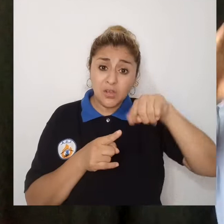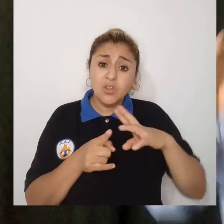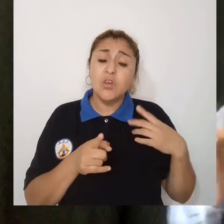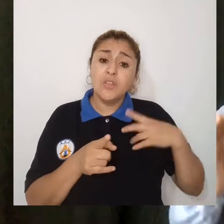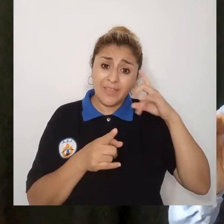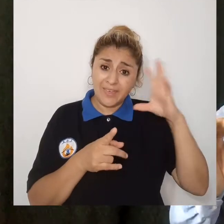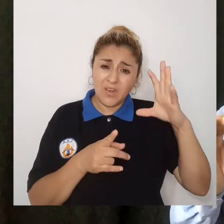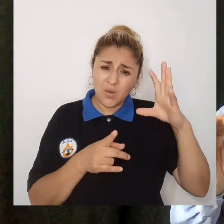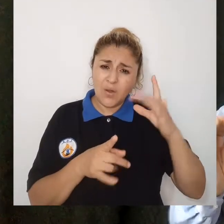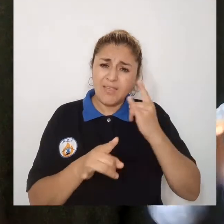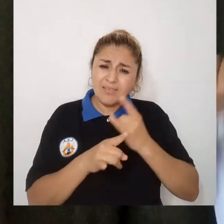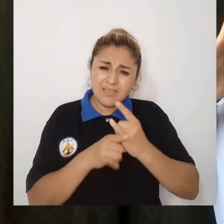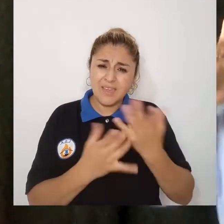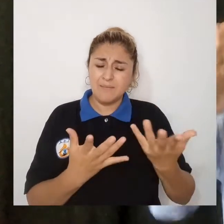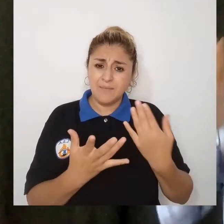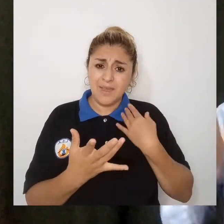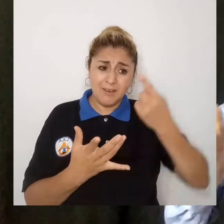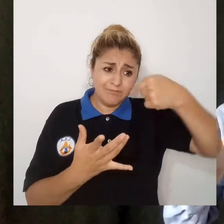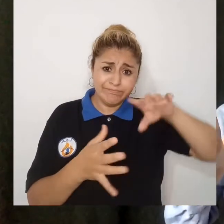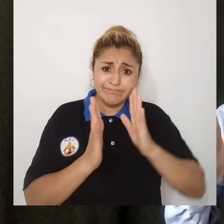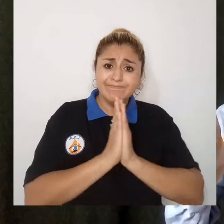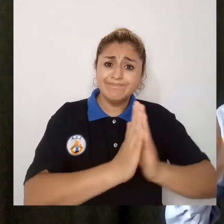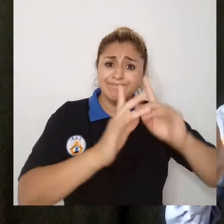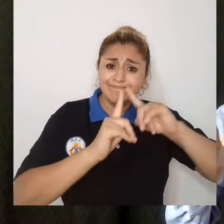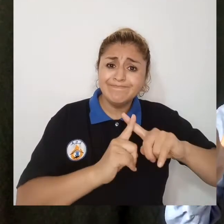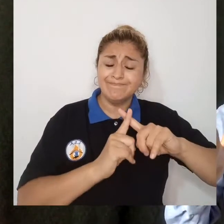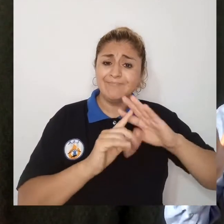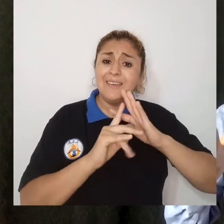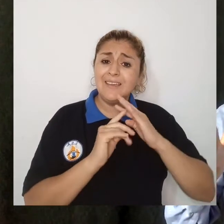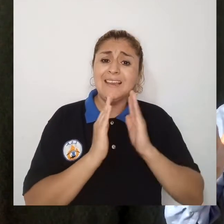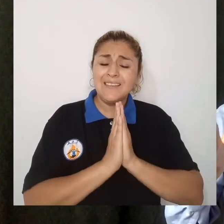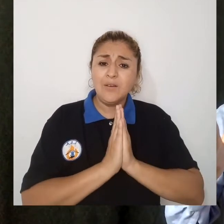acuerdo a los tiempos nunca desaprovechar los momentos